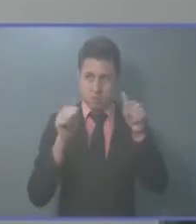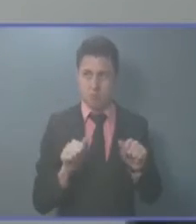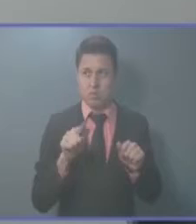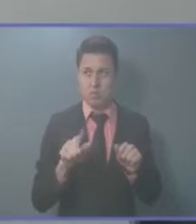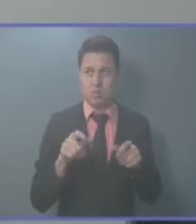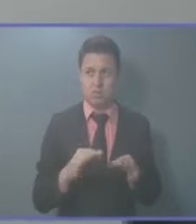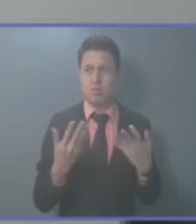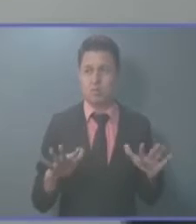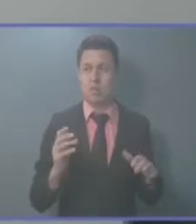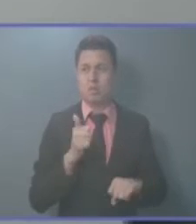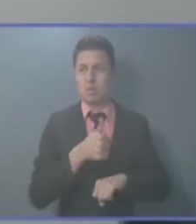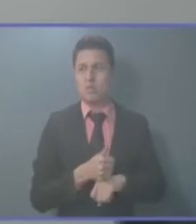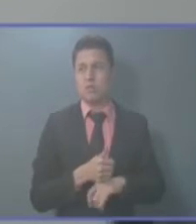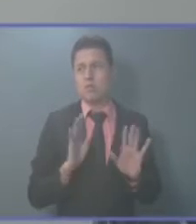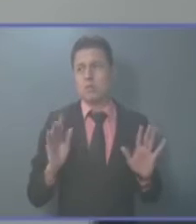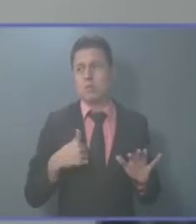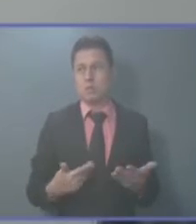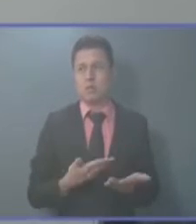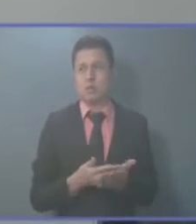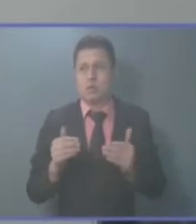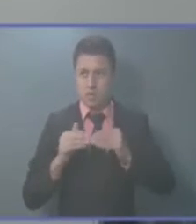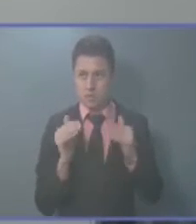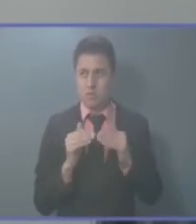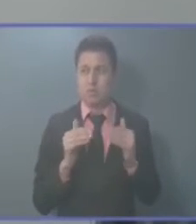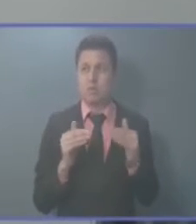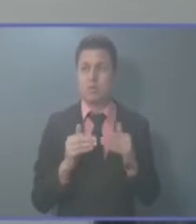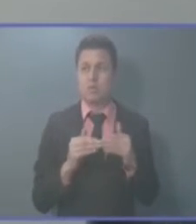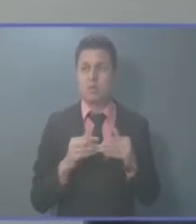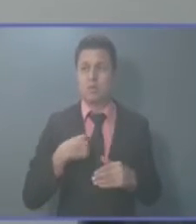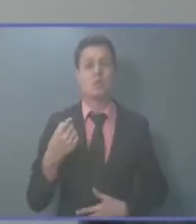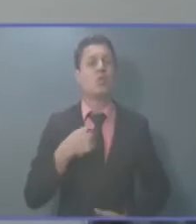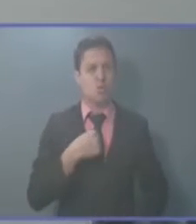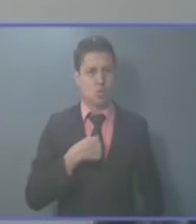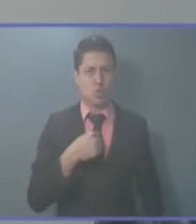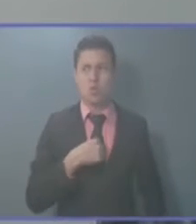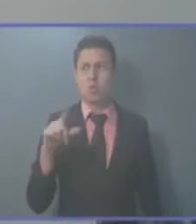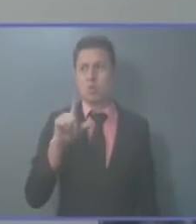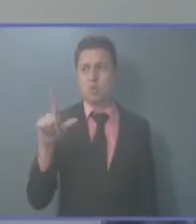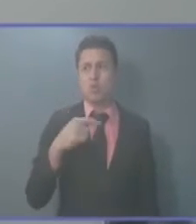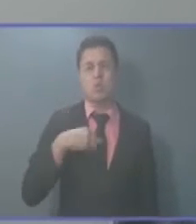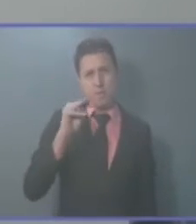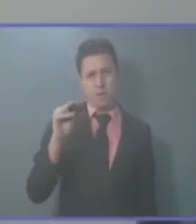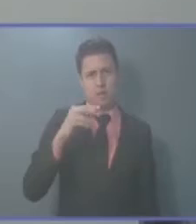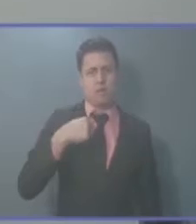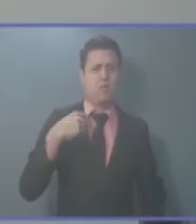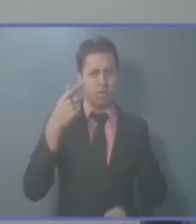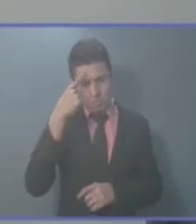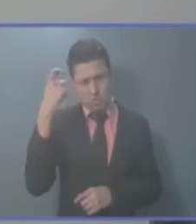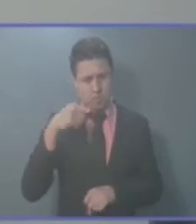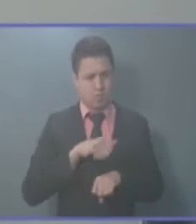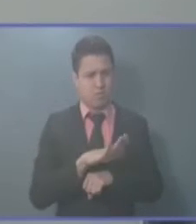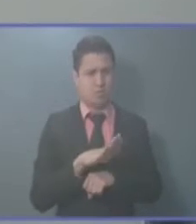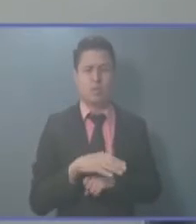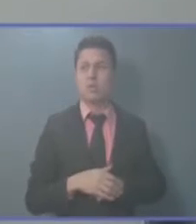viene tal como se establece? Porque aquí también, aquí yo el lunes o el martes, me recuerdo,